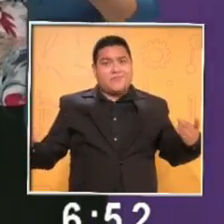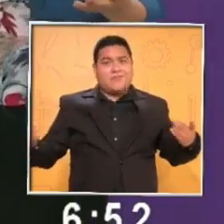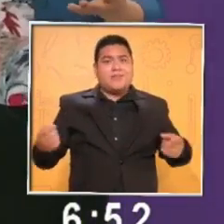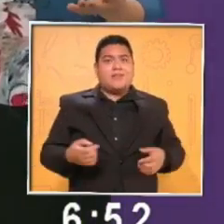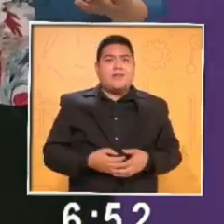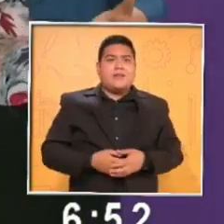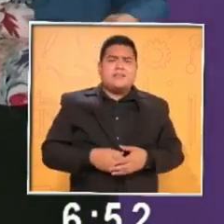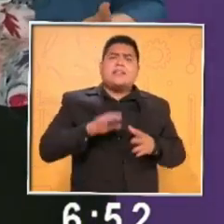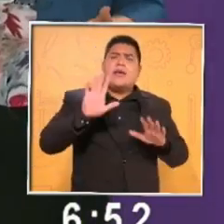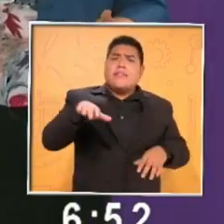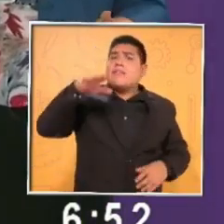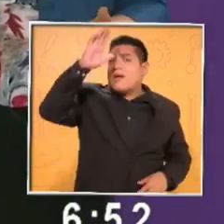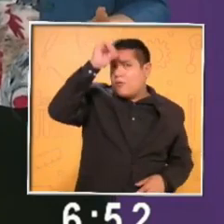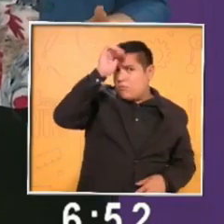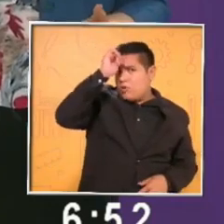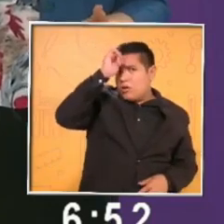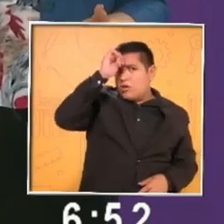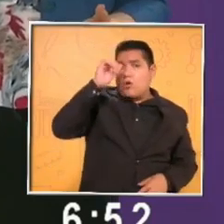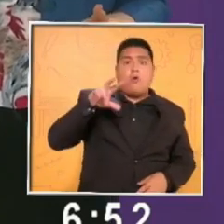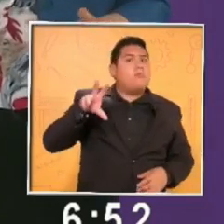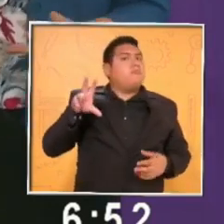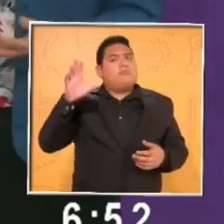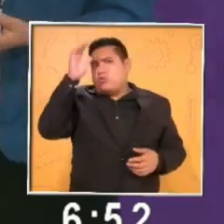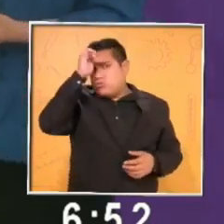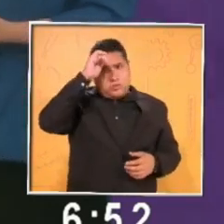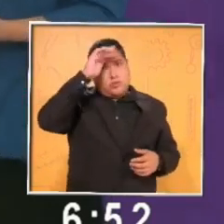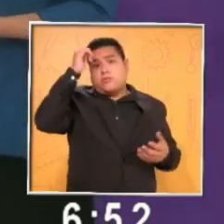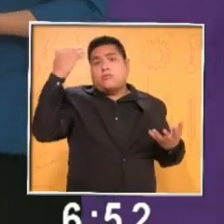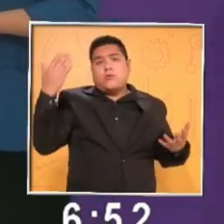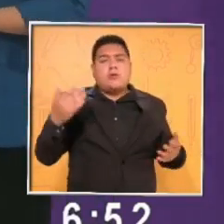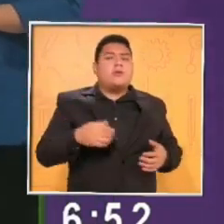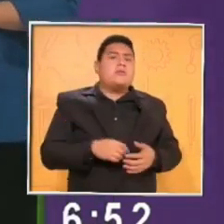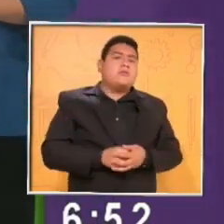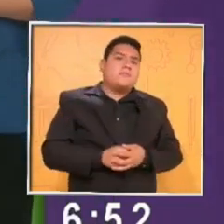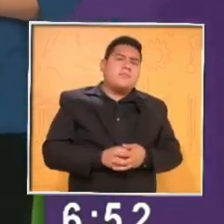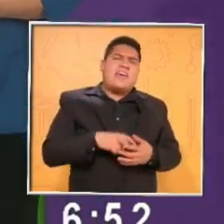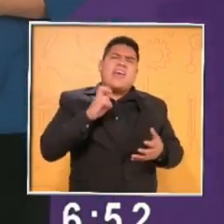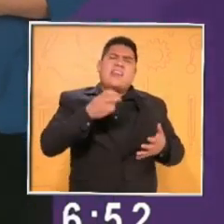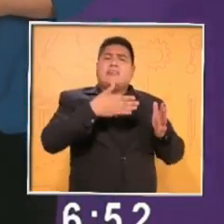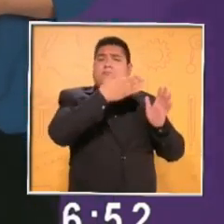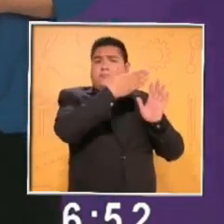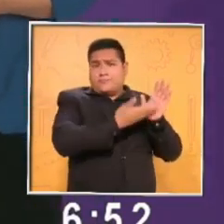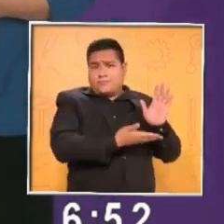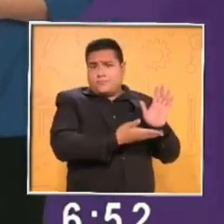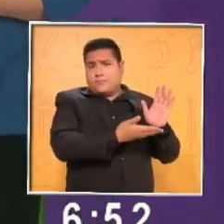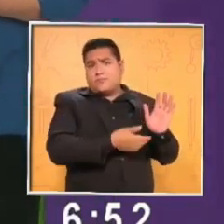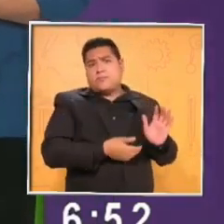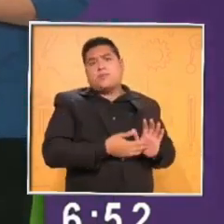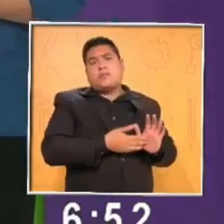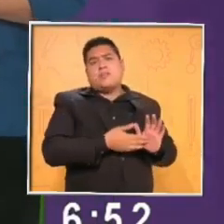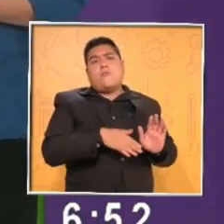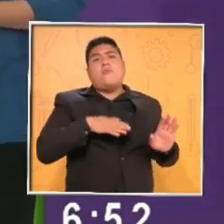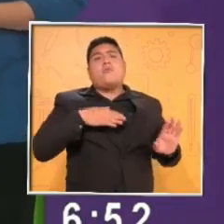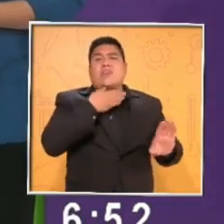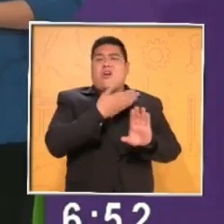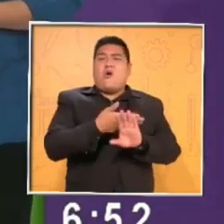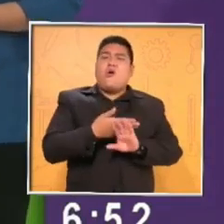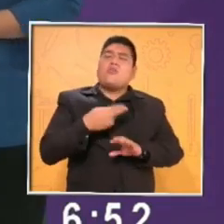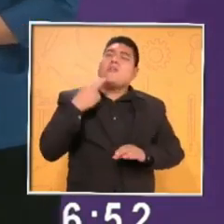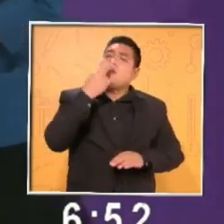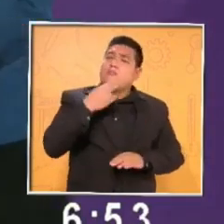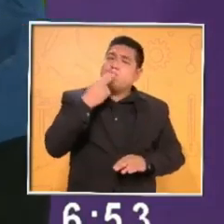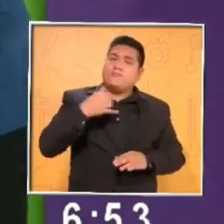a favor o estamos en contra? En este párrafo, estamos en contra del uso de los